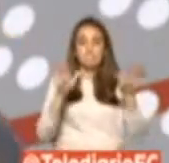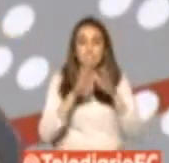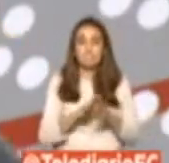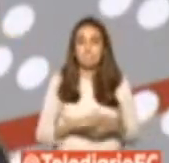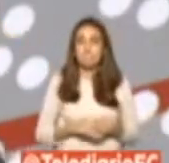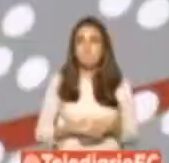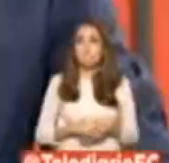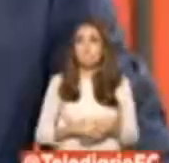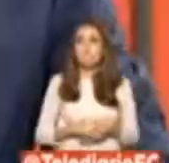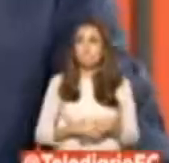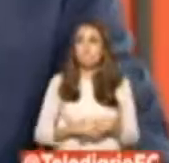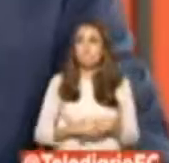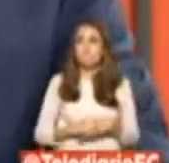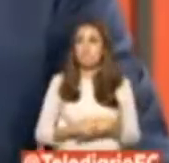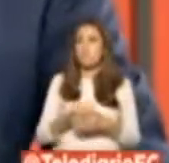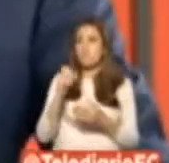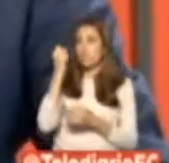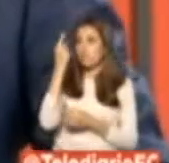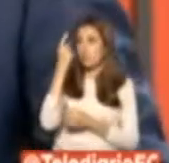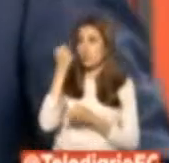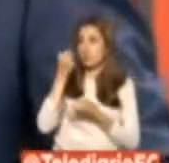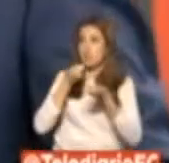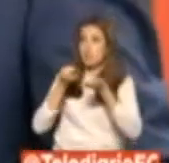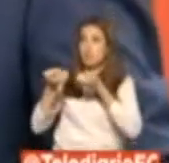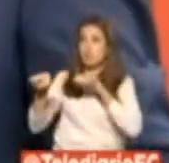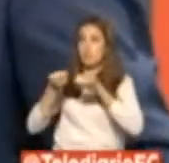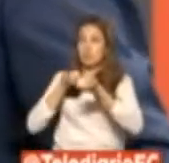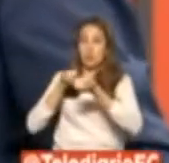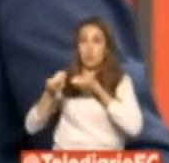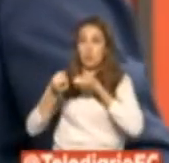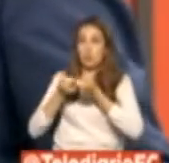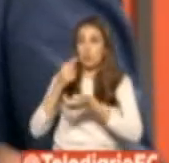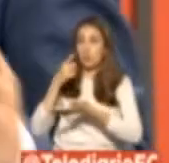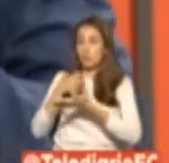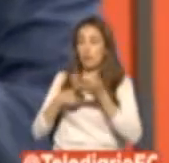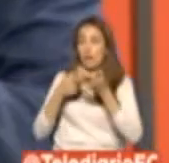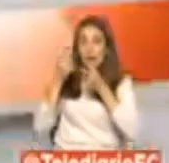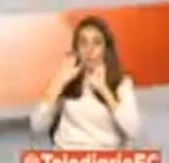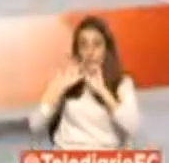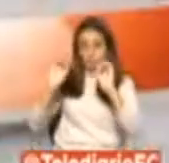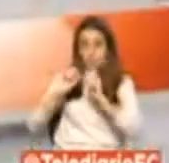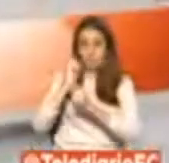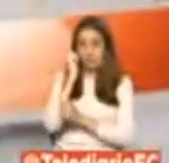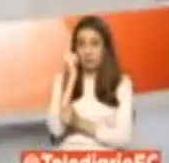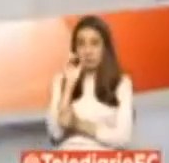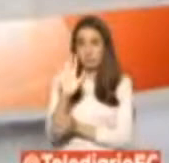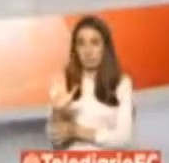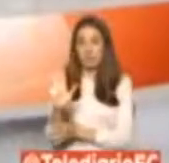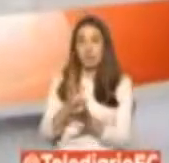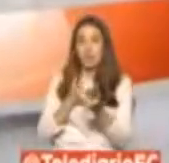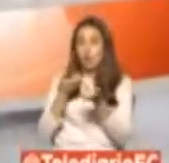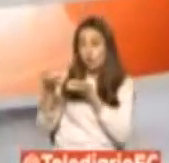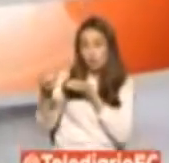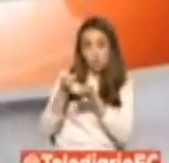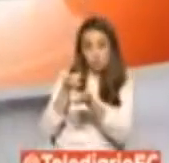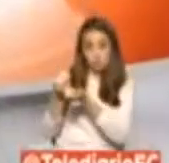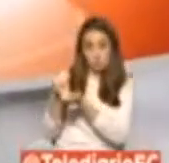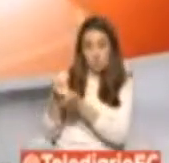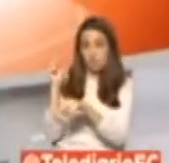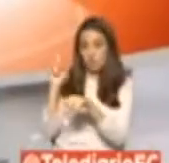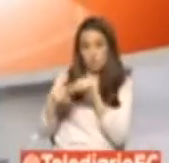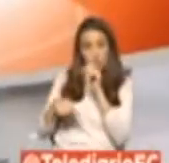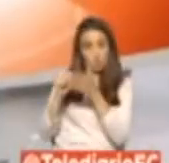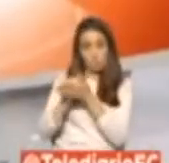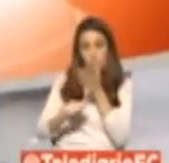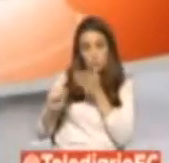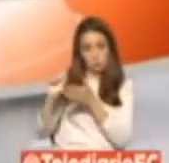el mínimo interior para controlar es preferible no prohibir, sino abrir la posibilidad de que lo que la parte se